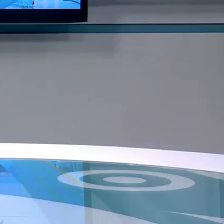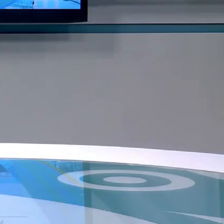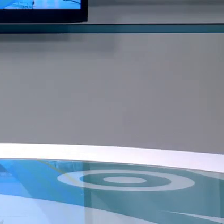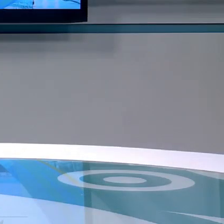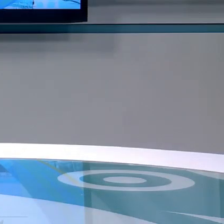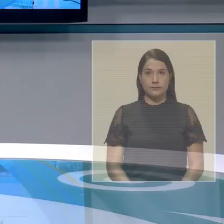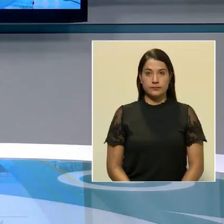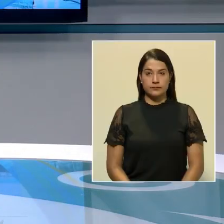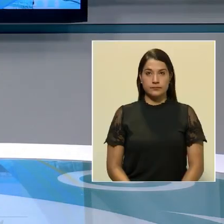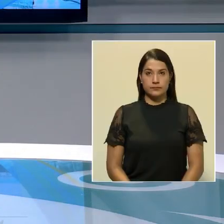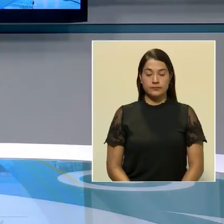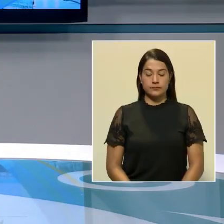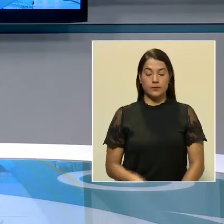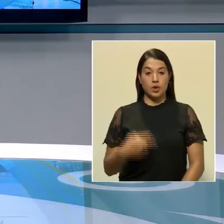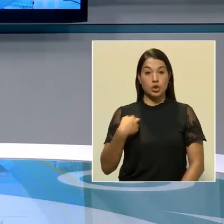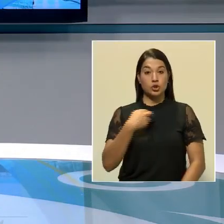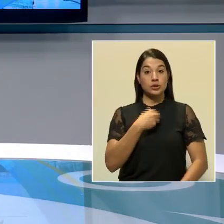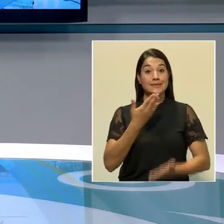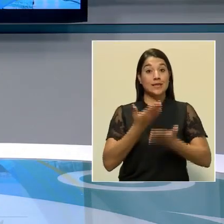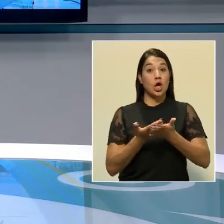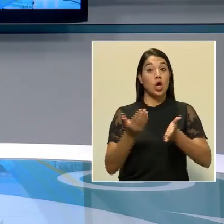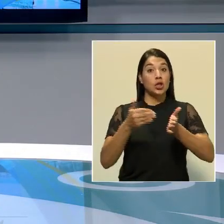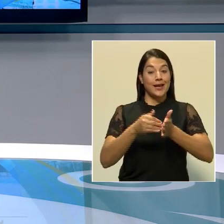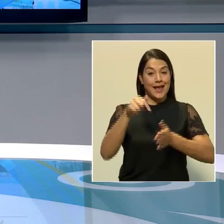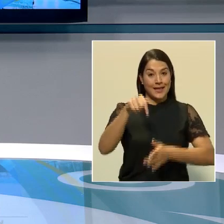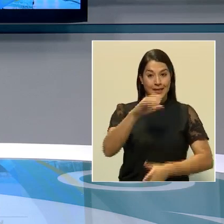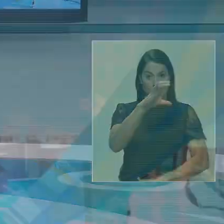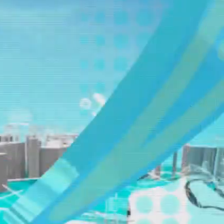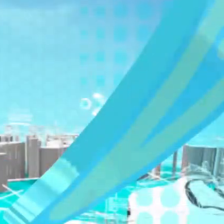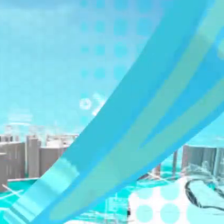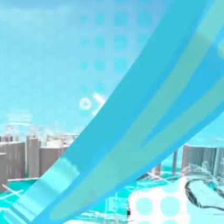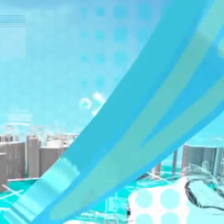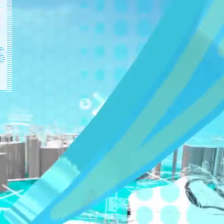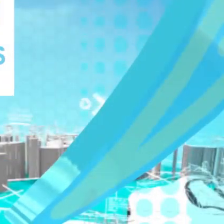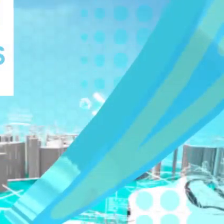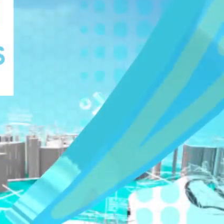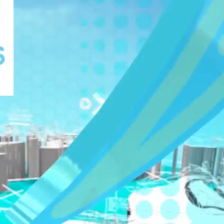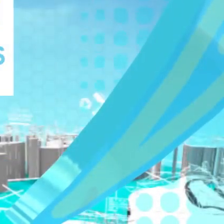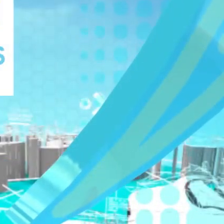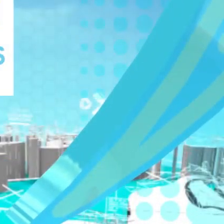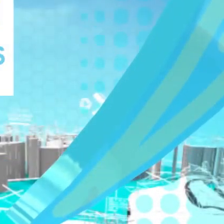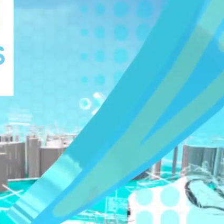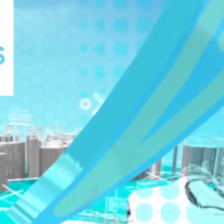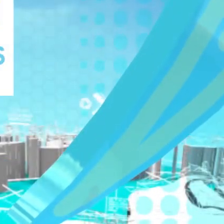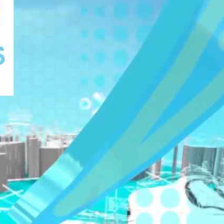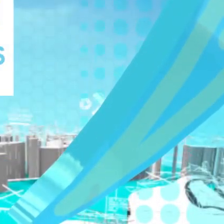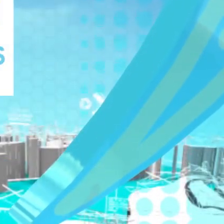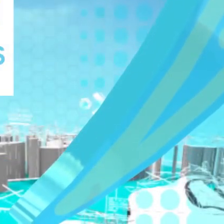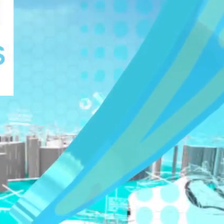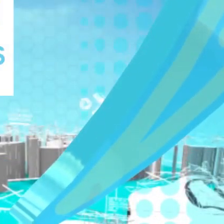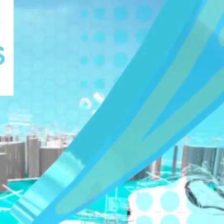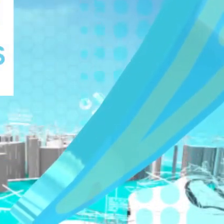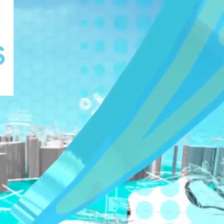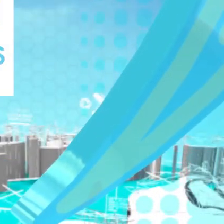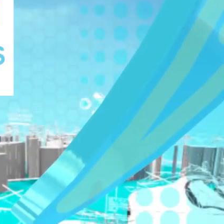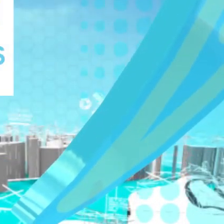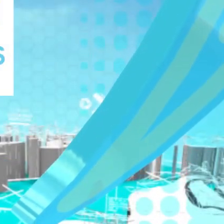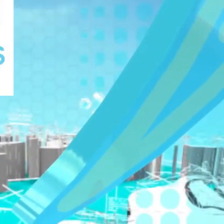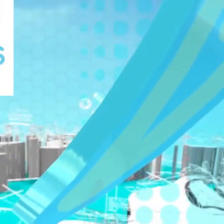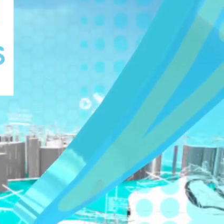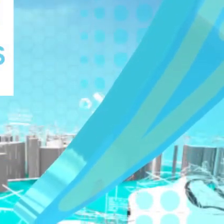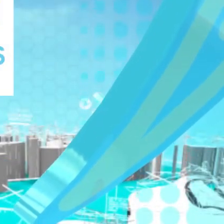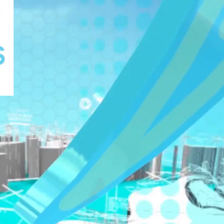Estamos de regreso en la edición estelar de Costa Rica Noticias. Vamos a dar un vistazo a la cotización de la divisa